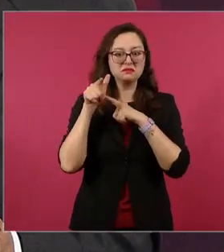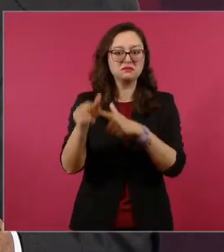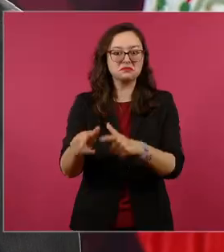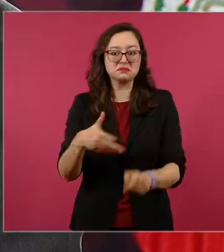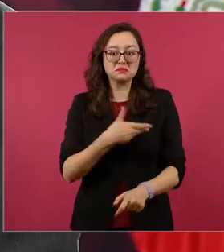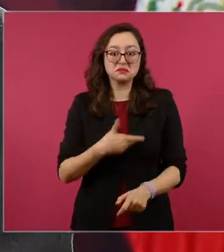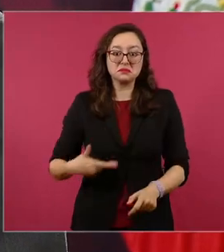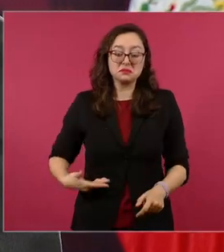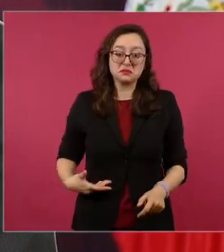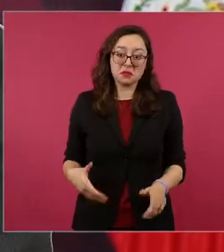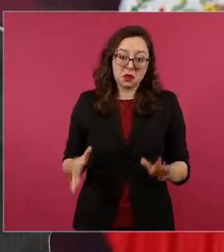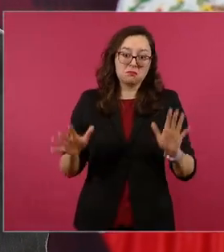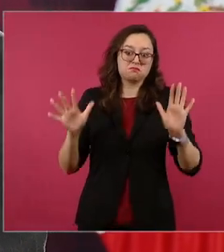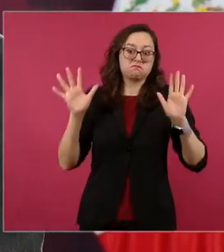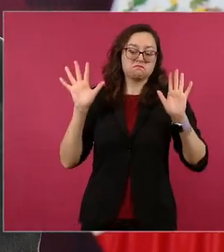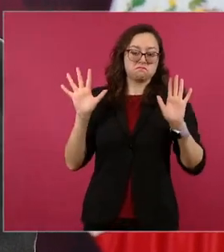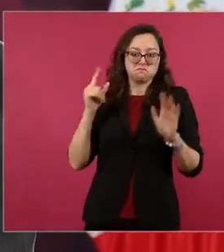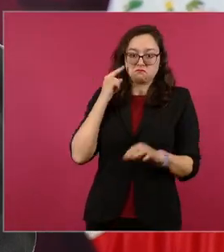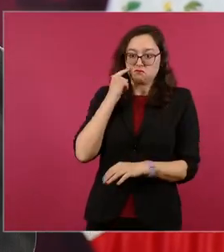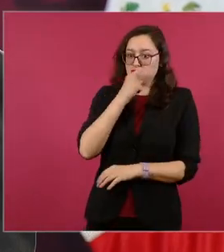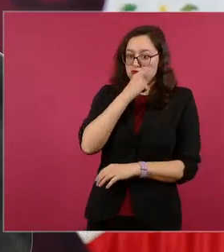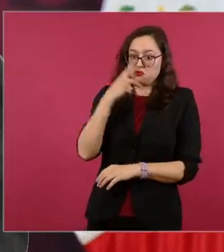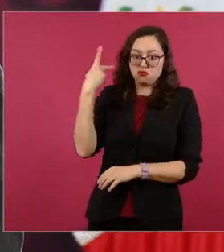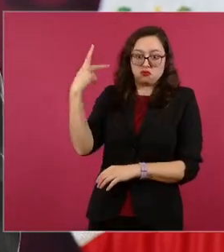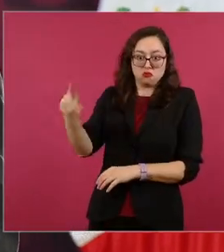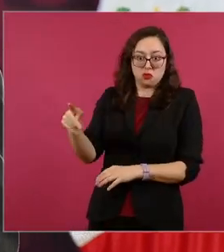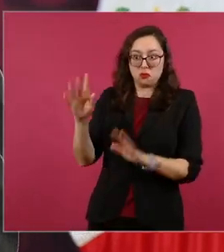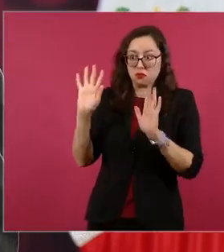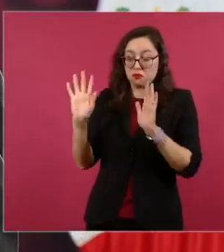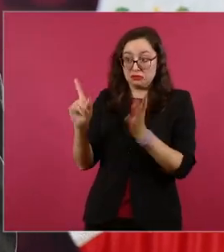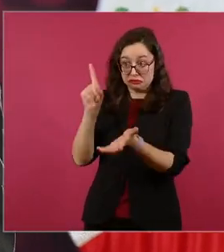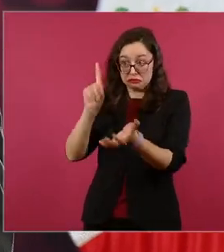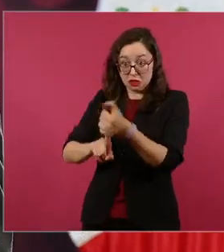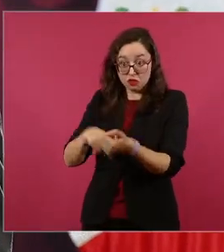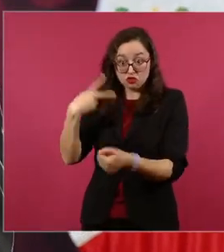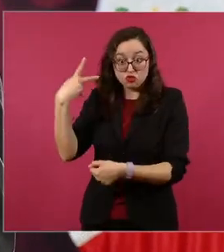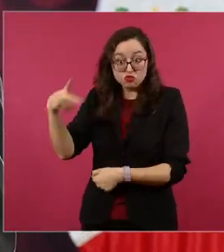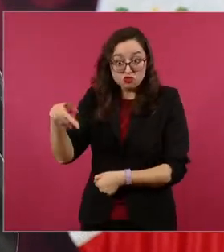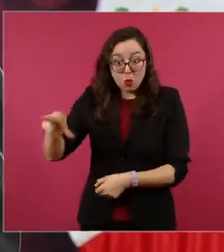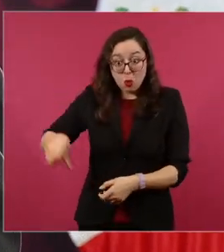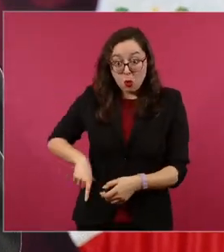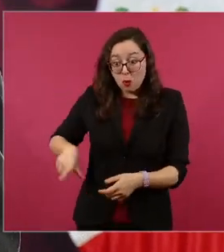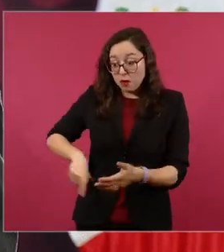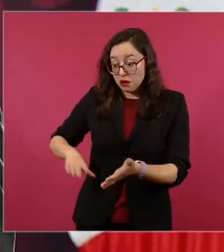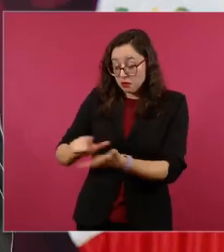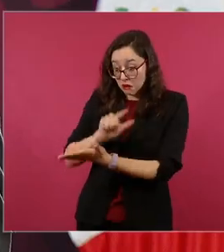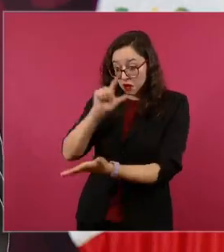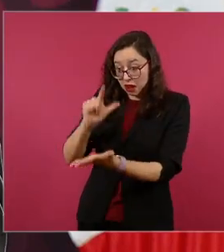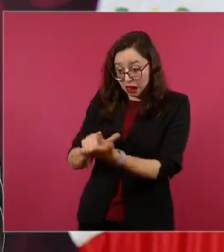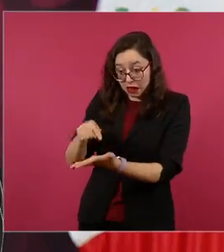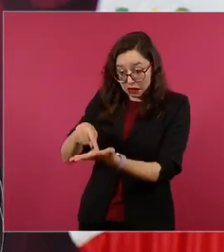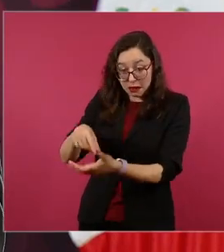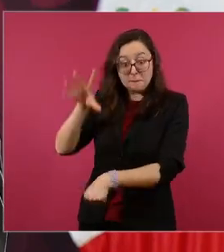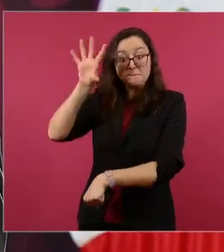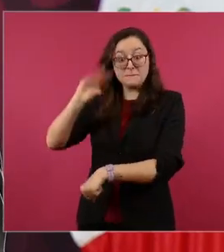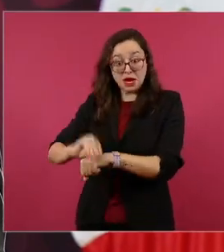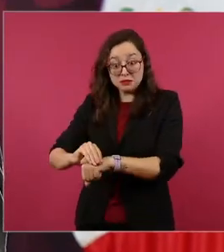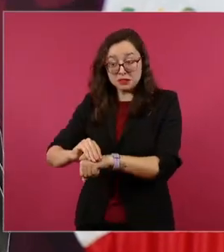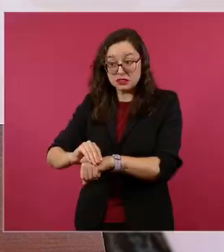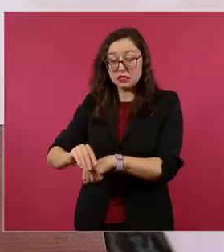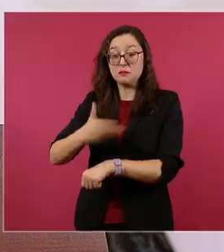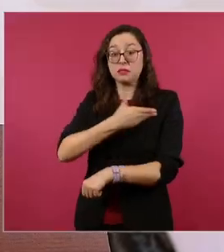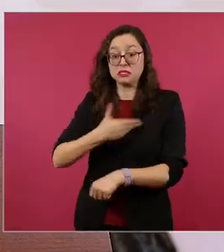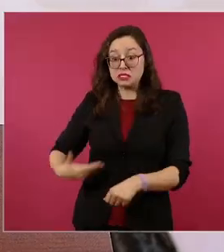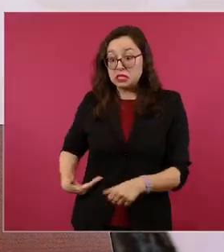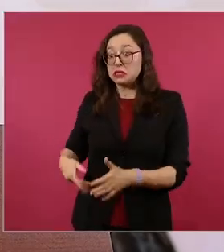es el pueblo el que decide si legalmente está permitido la reelección. Puede